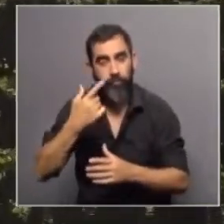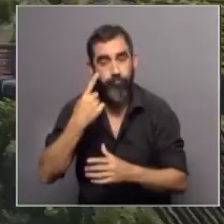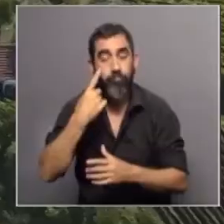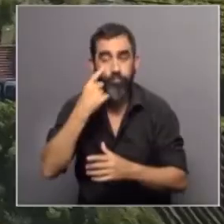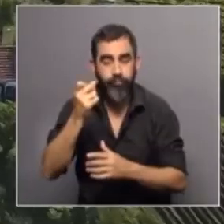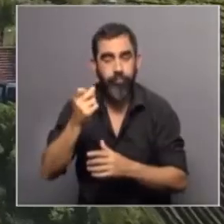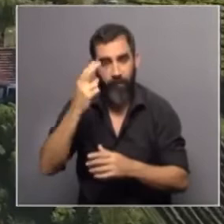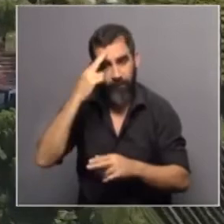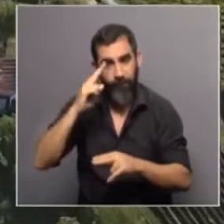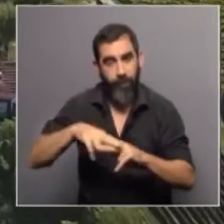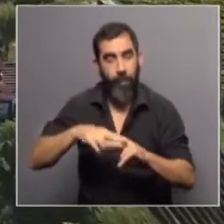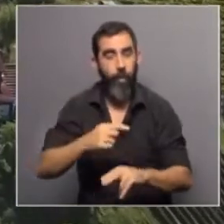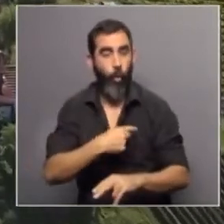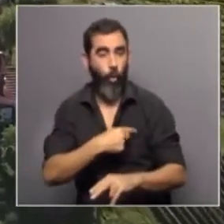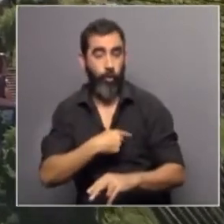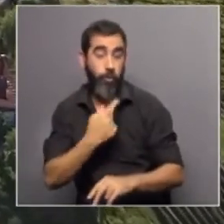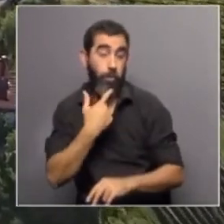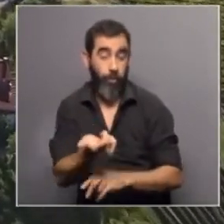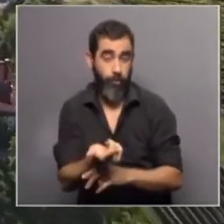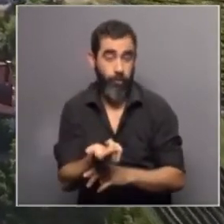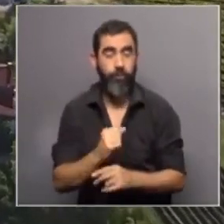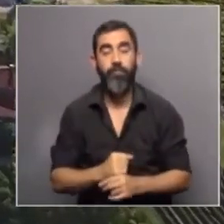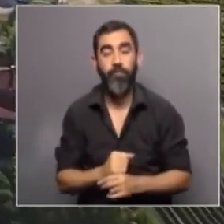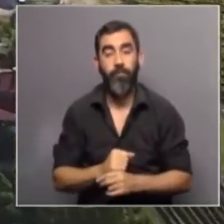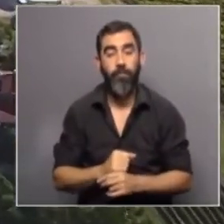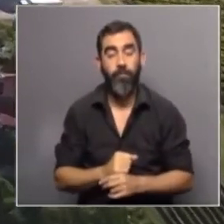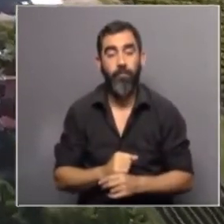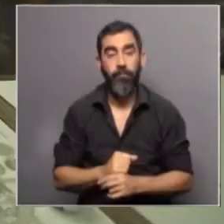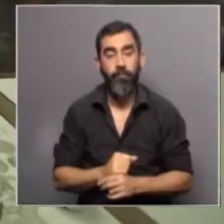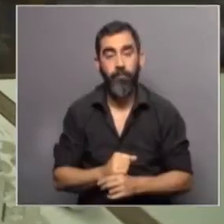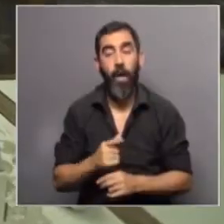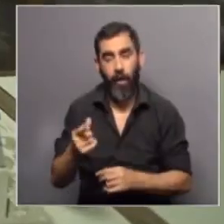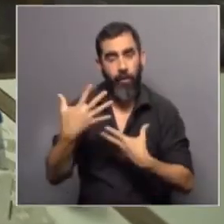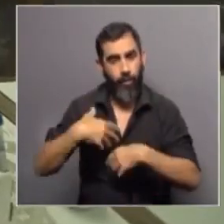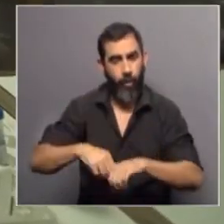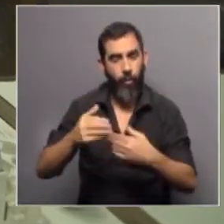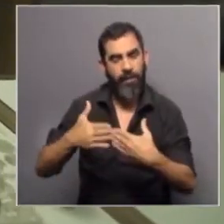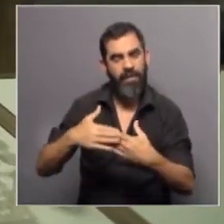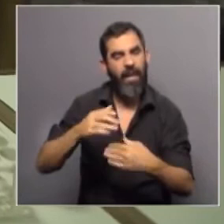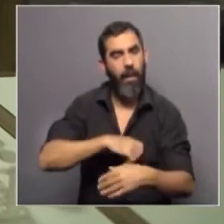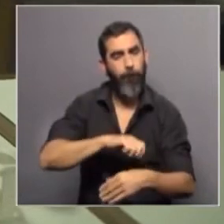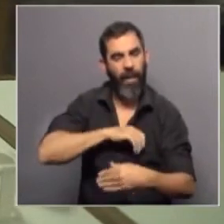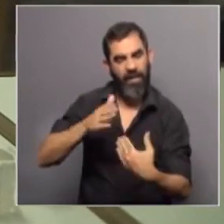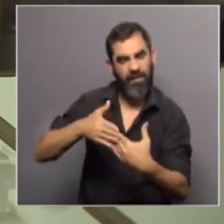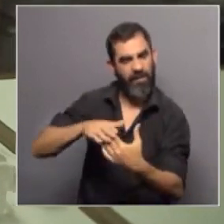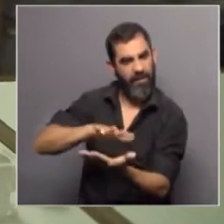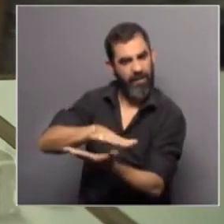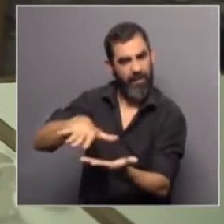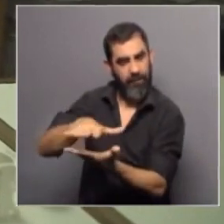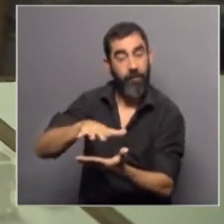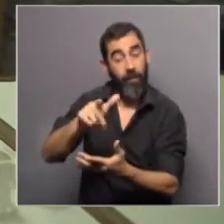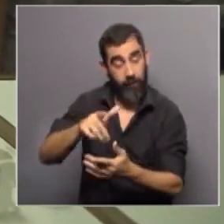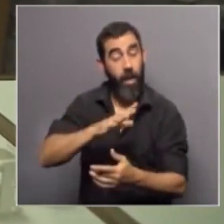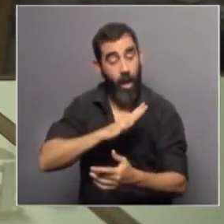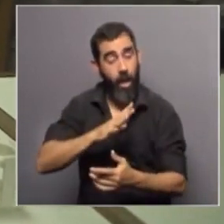de enfermedades cardiovasculares. En el Mediterráneo se detectó eso, y a partir de ahí podemos decir que los polifenoles